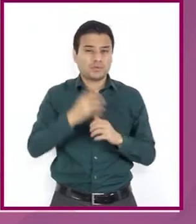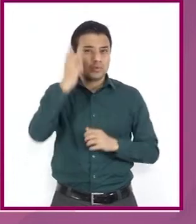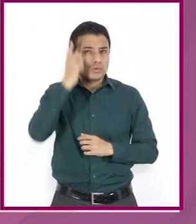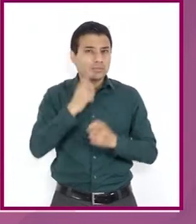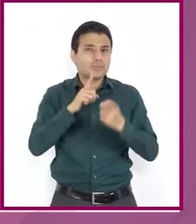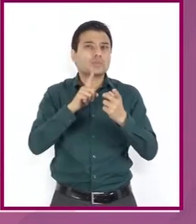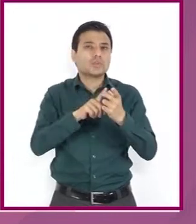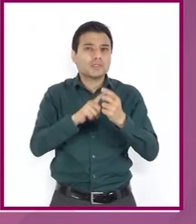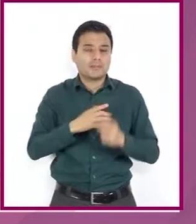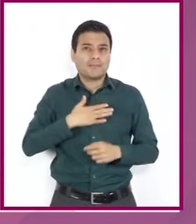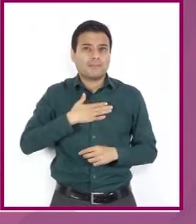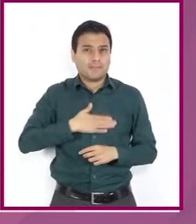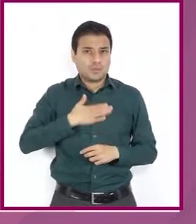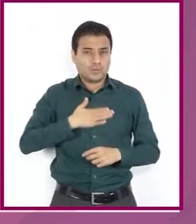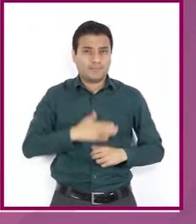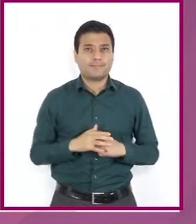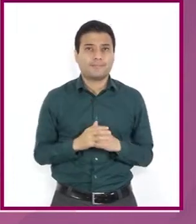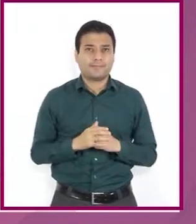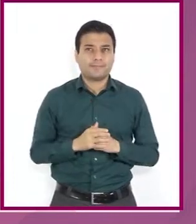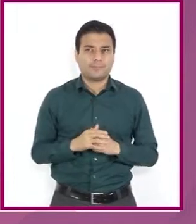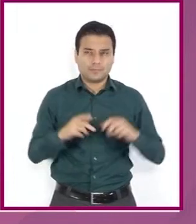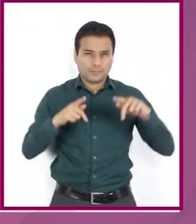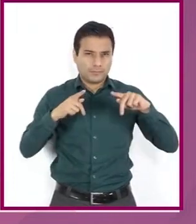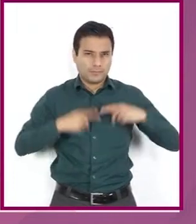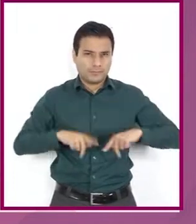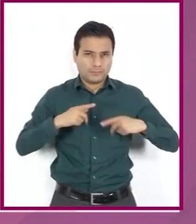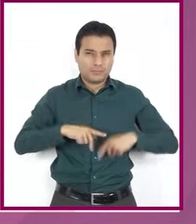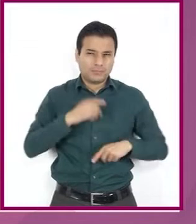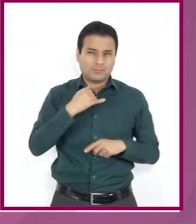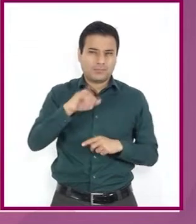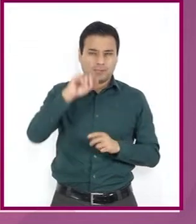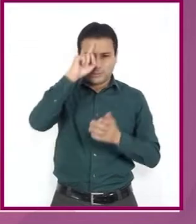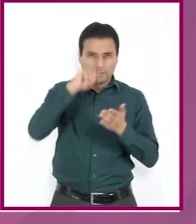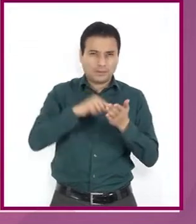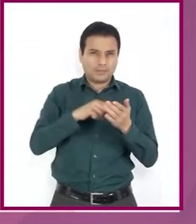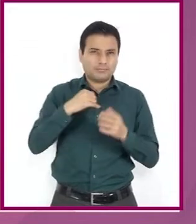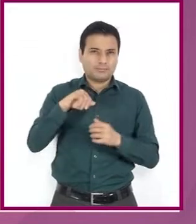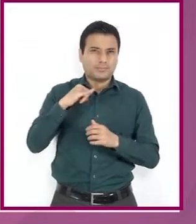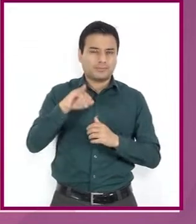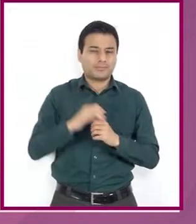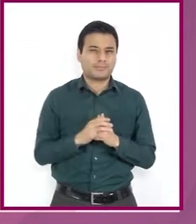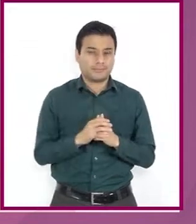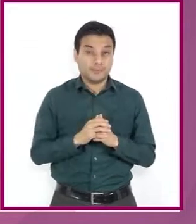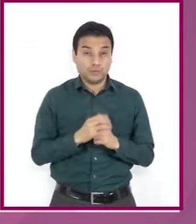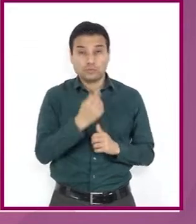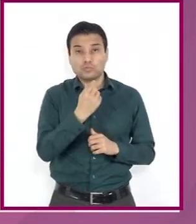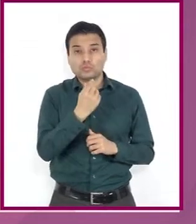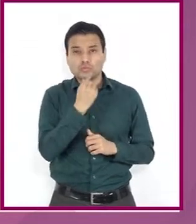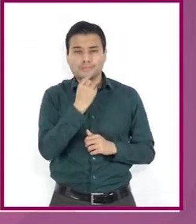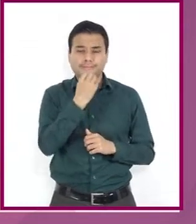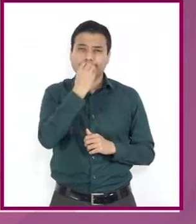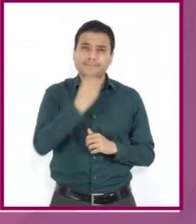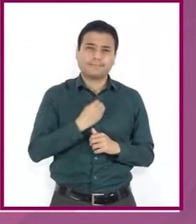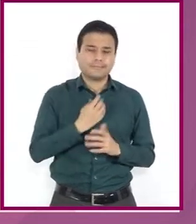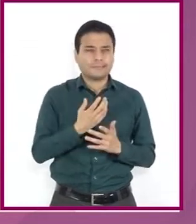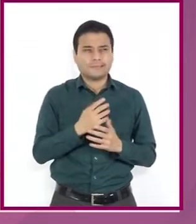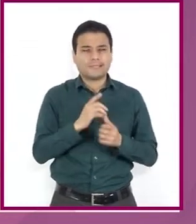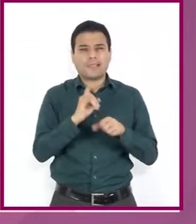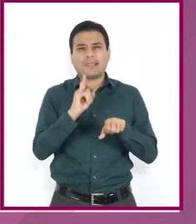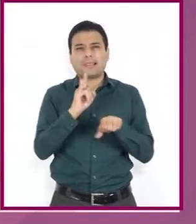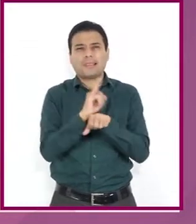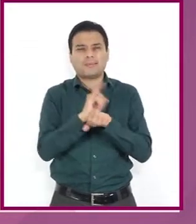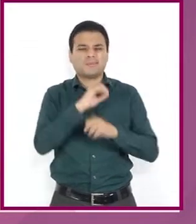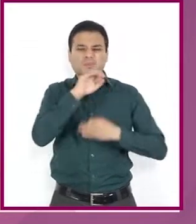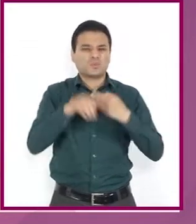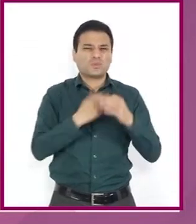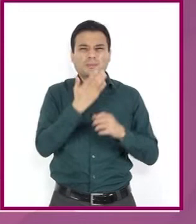baño. Nadie pudo creerle su historia, así que él simplemente se dedicó a fingir que